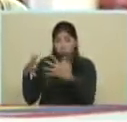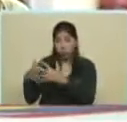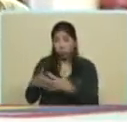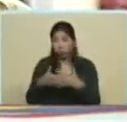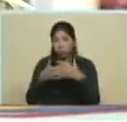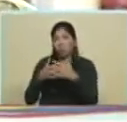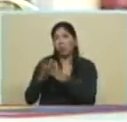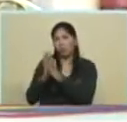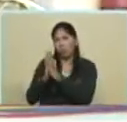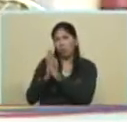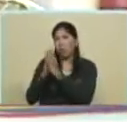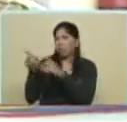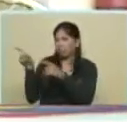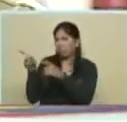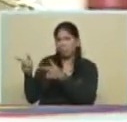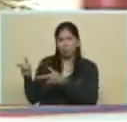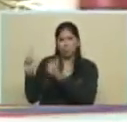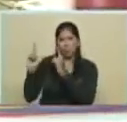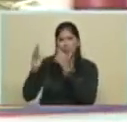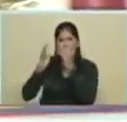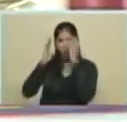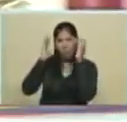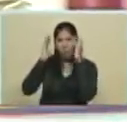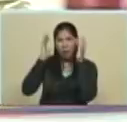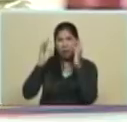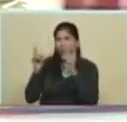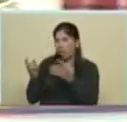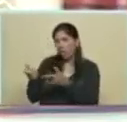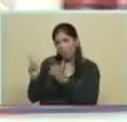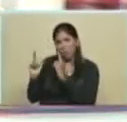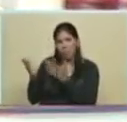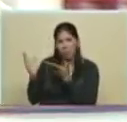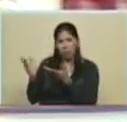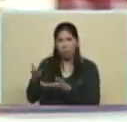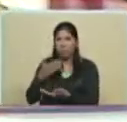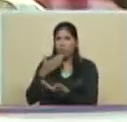dé permiso a Ramos Alú para lanzarse.